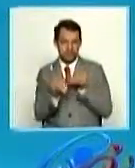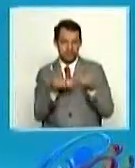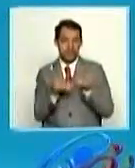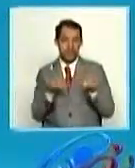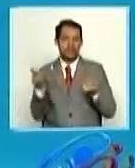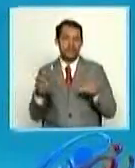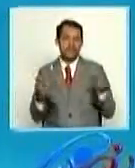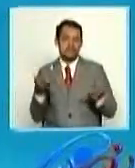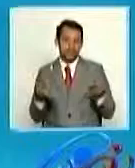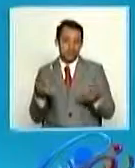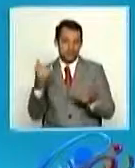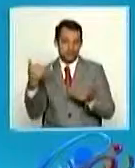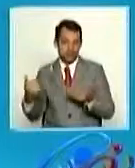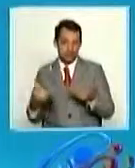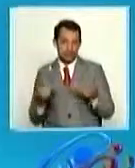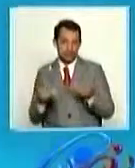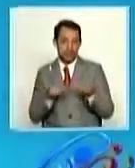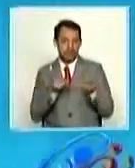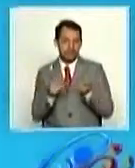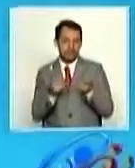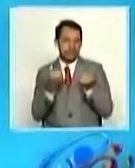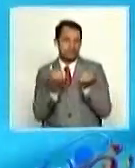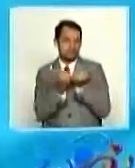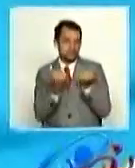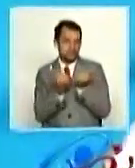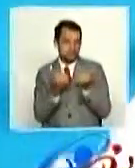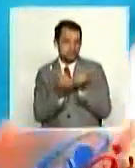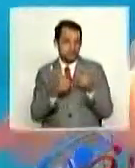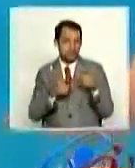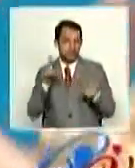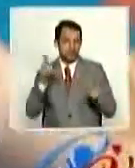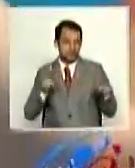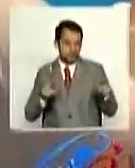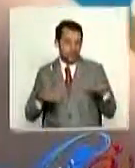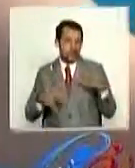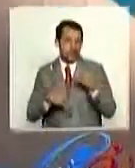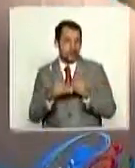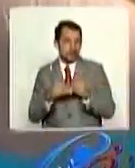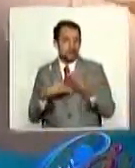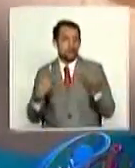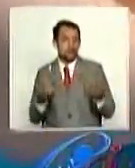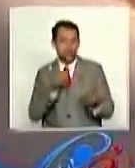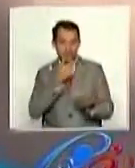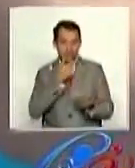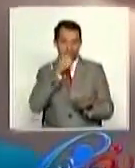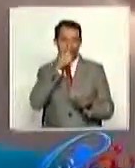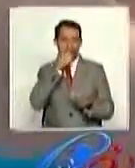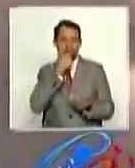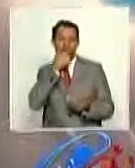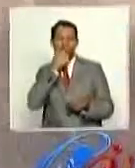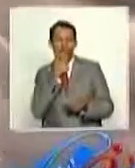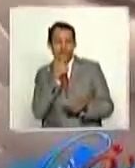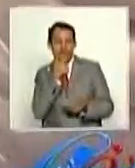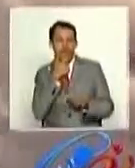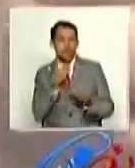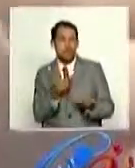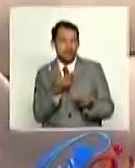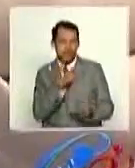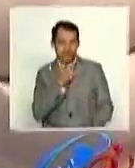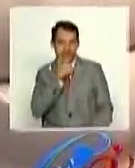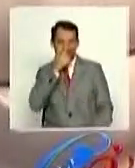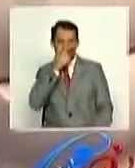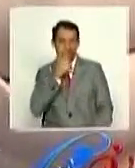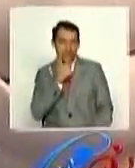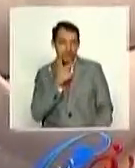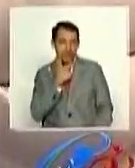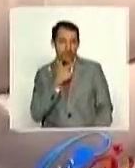modificando de acuerdo a la presión que se haga. Esto hace que cuando lo colocamos sobre los dientes y sobre el tejido